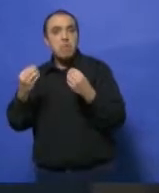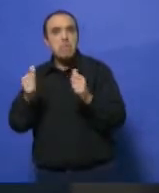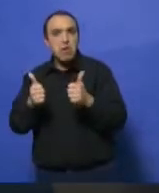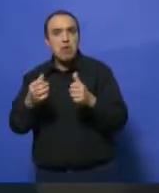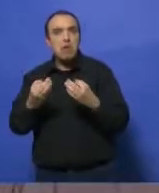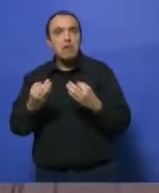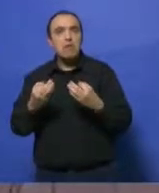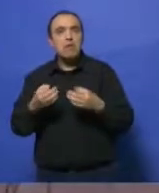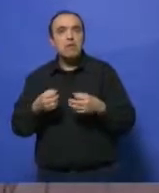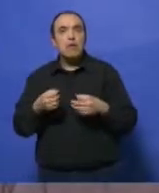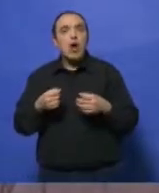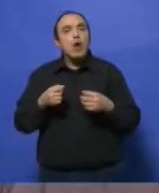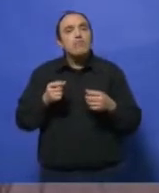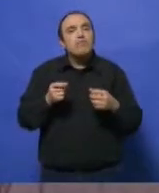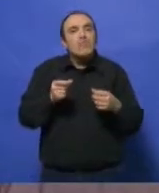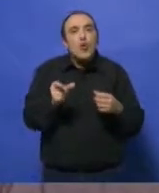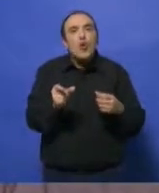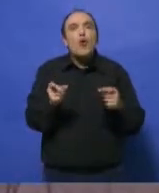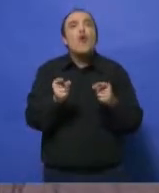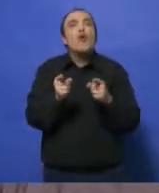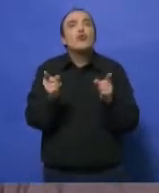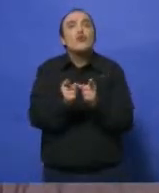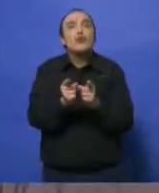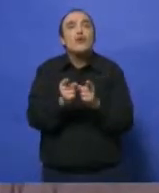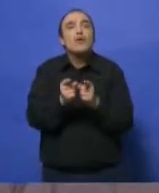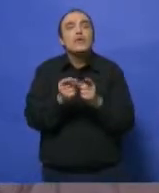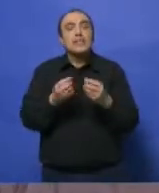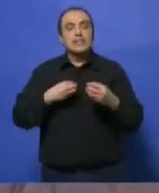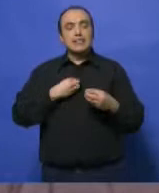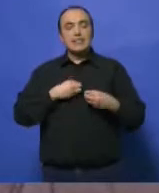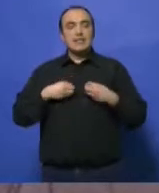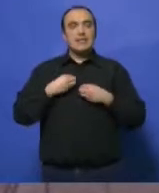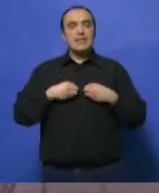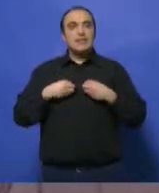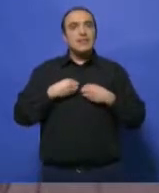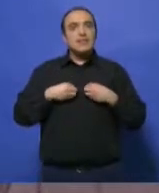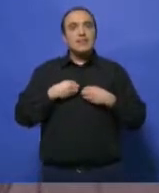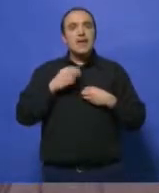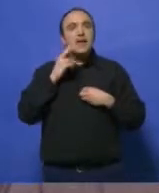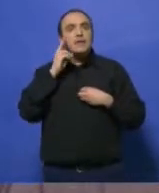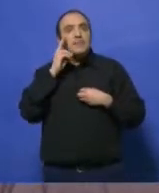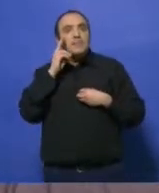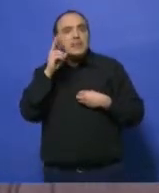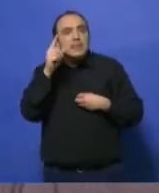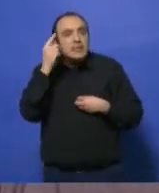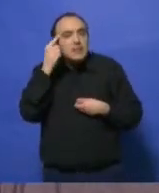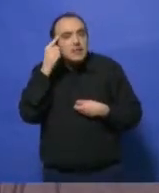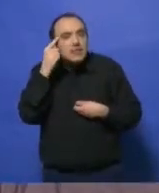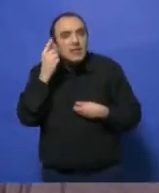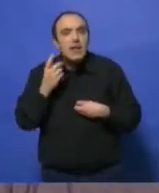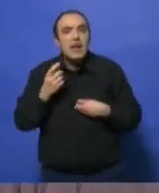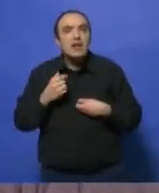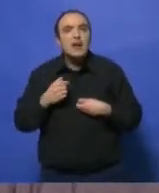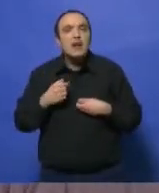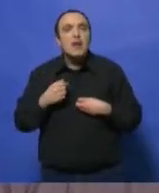hacer un cortometraje de calidad que logre movilizar como nos moviliza a nosotros este tema, porque sabemos que la visibilización es nuestra mejor arma para